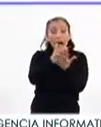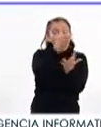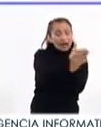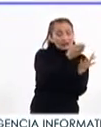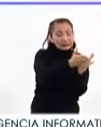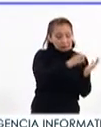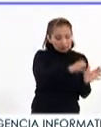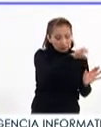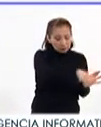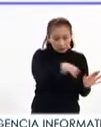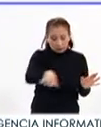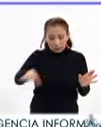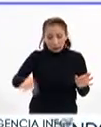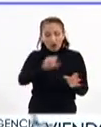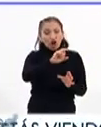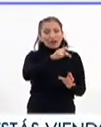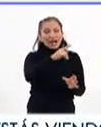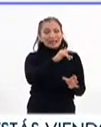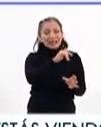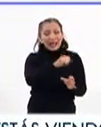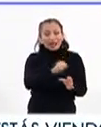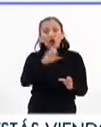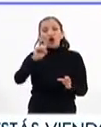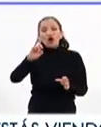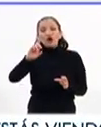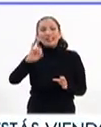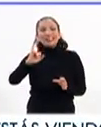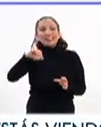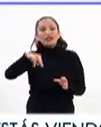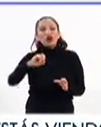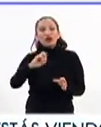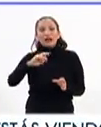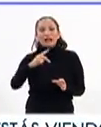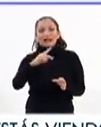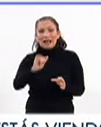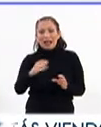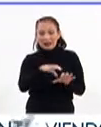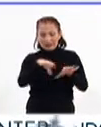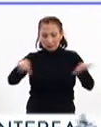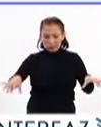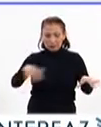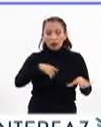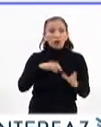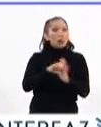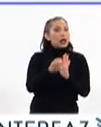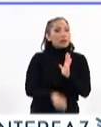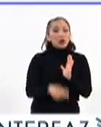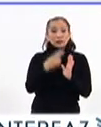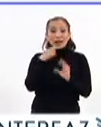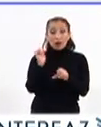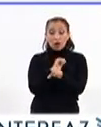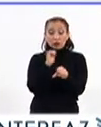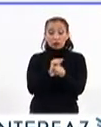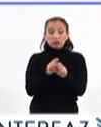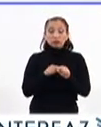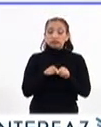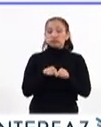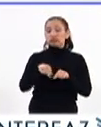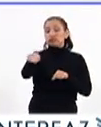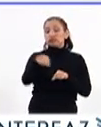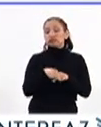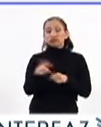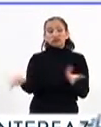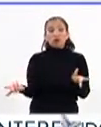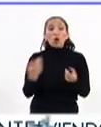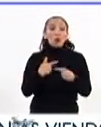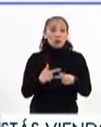utilizamos diariamente en orgánicos e inorgánicos, el hecho de utilizar un vehículo donde pueden hacer